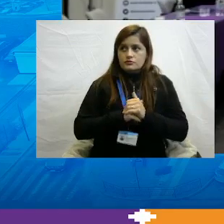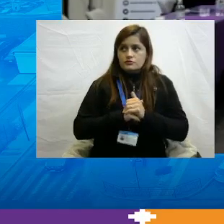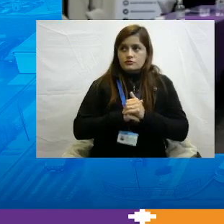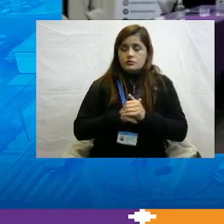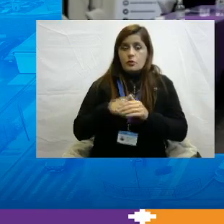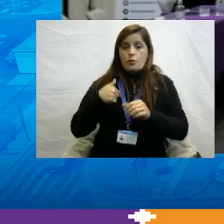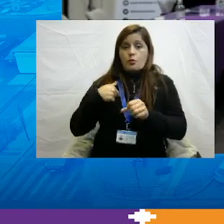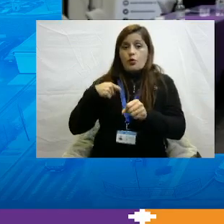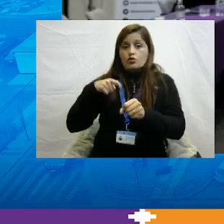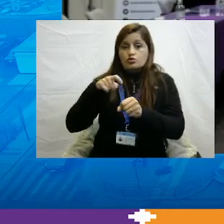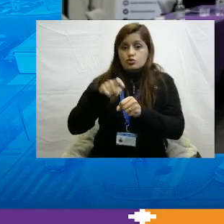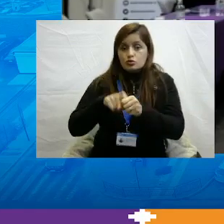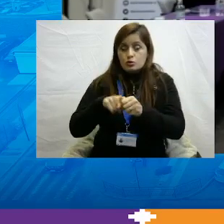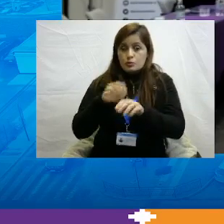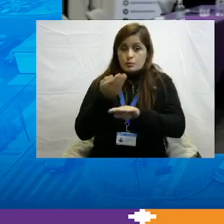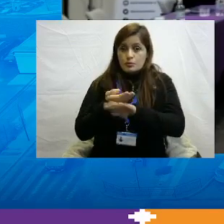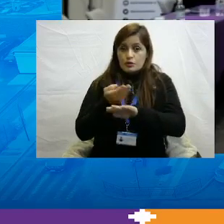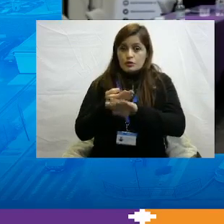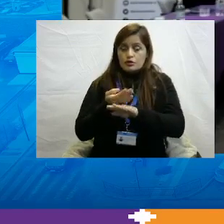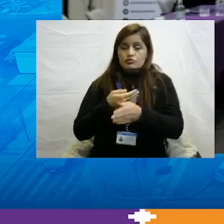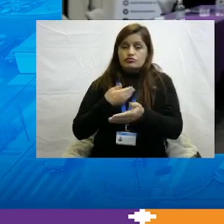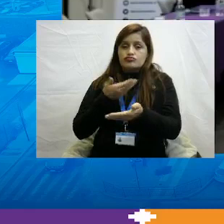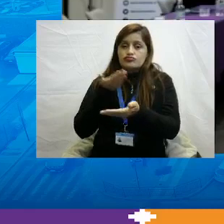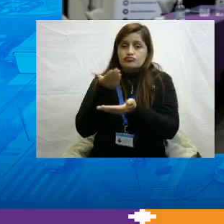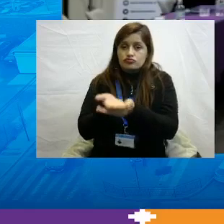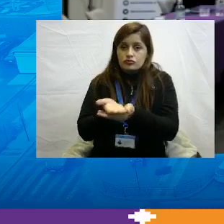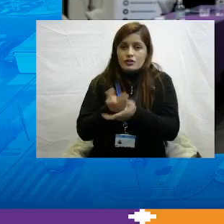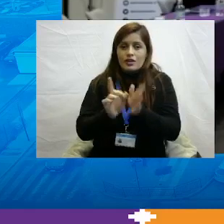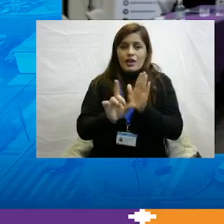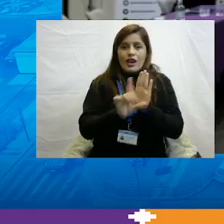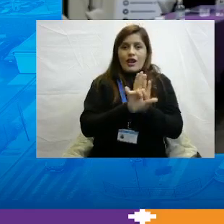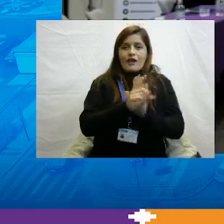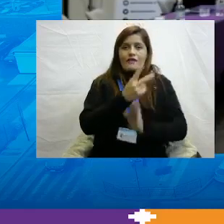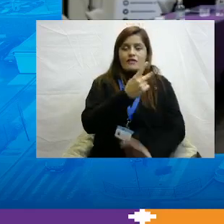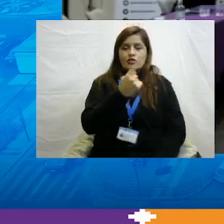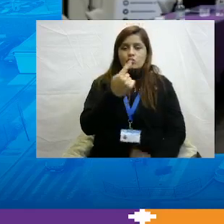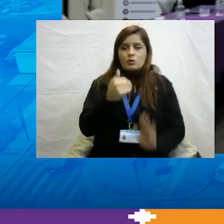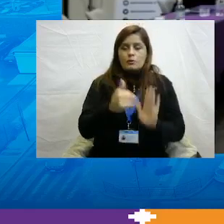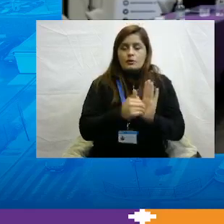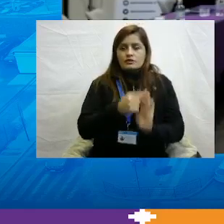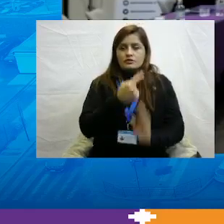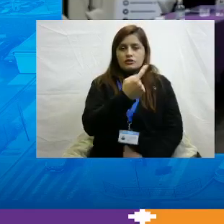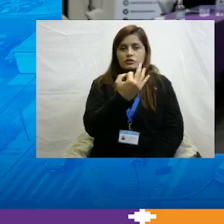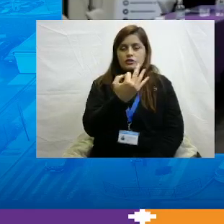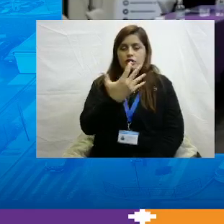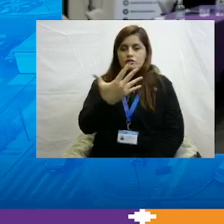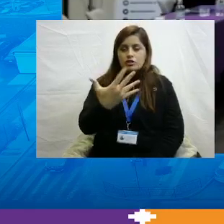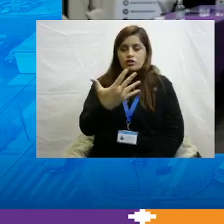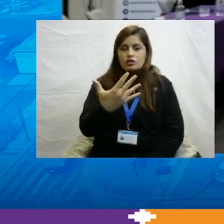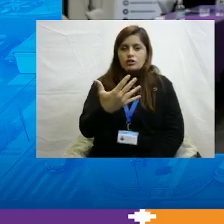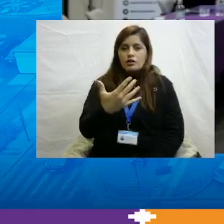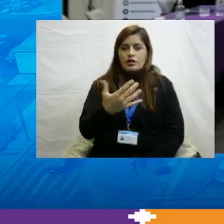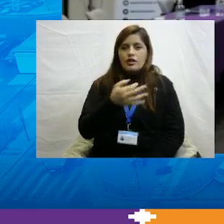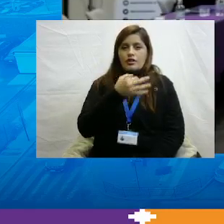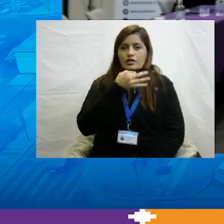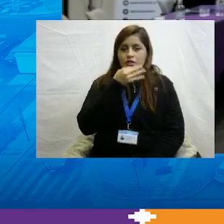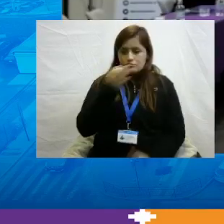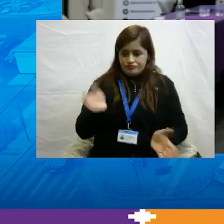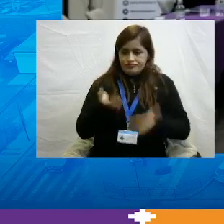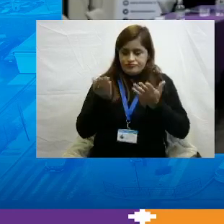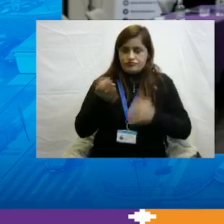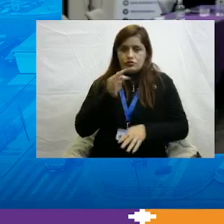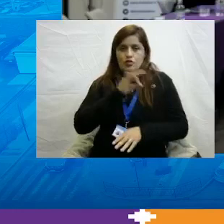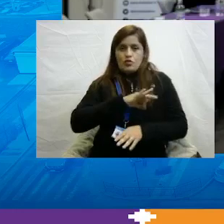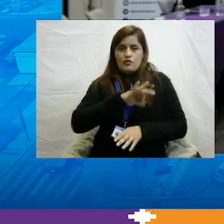postuló a la solicitud hizo la solicitud a la ley 21.135 respecto al incentivo al retiro.